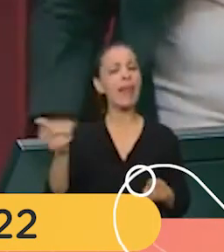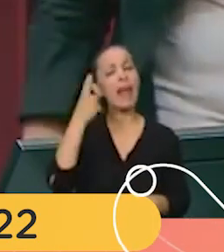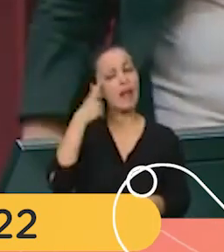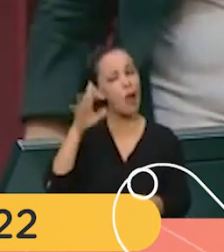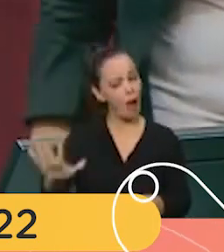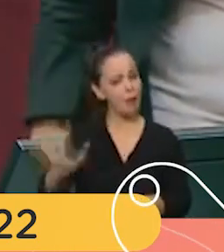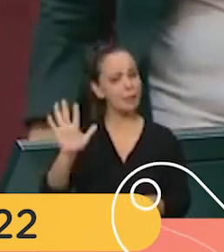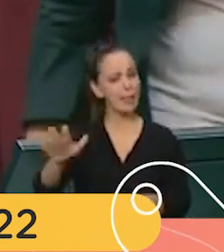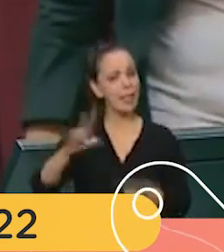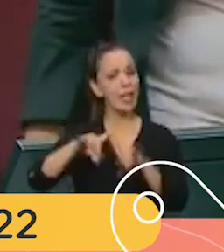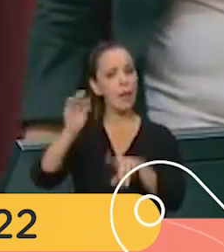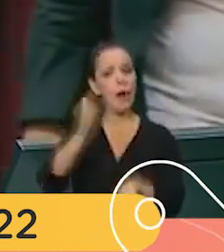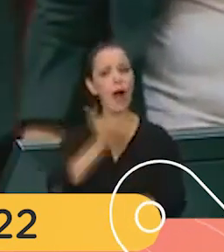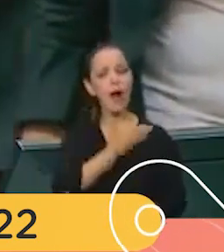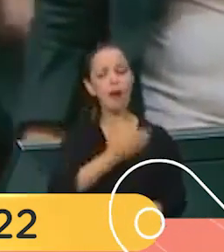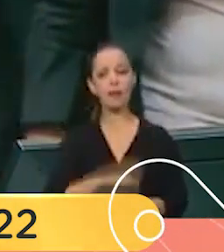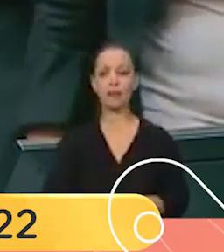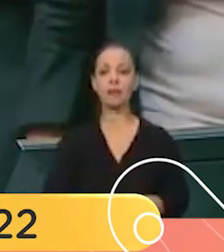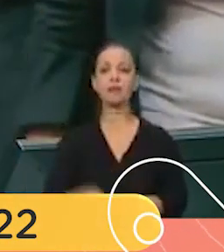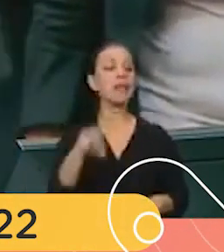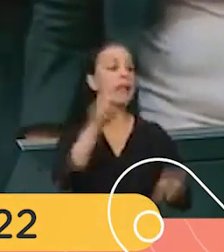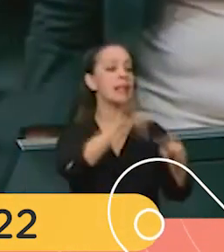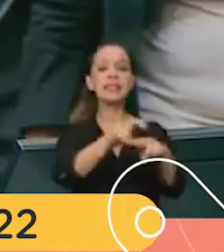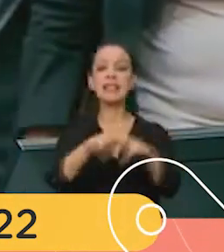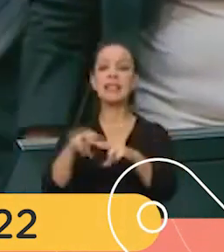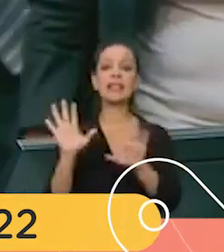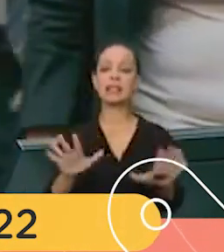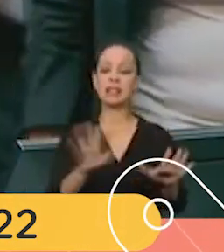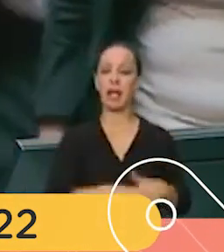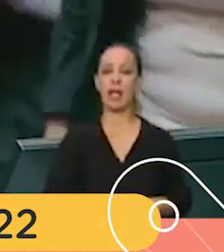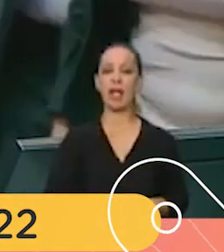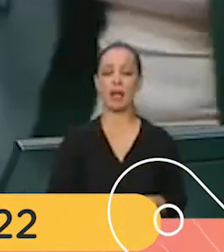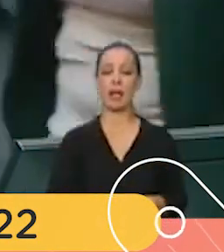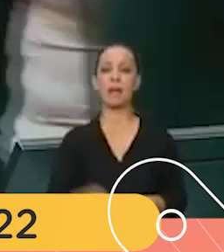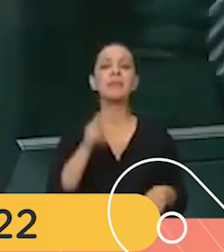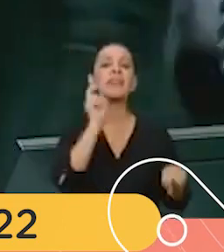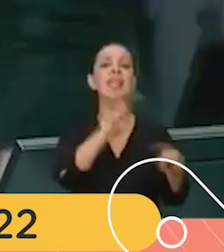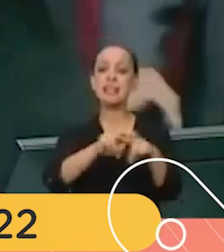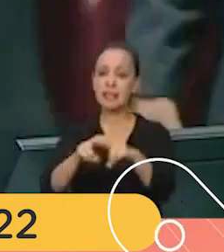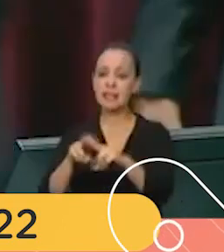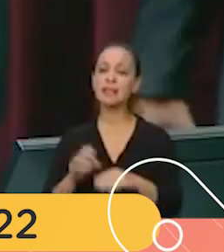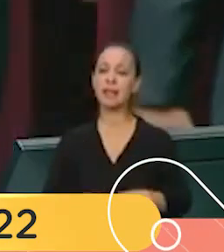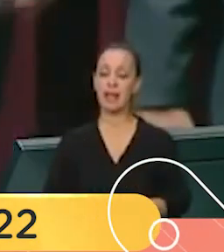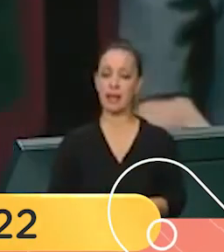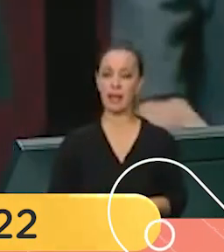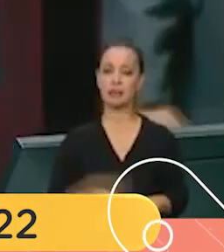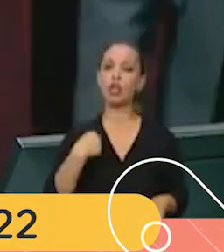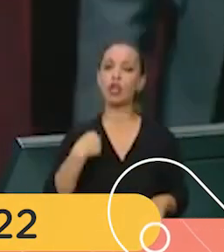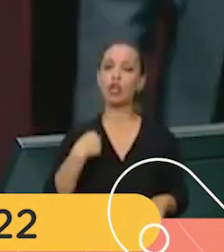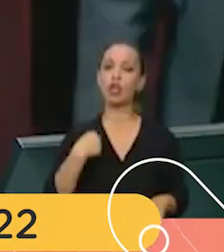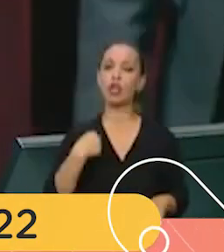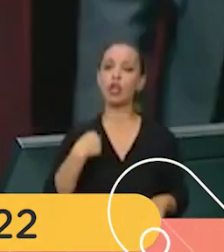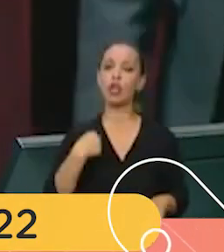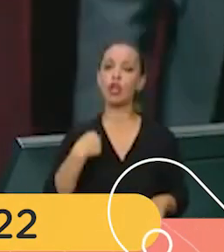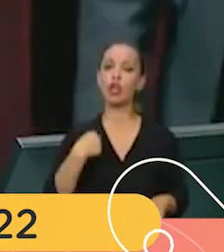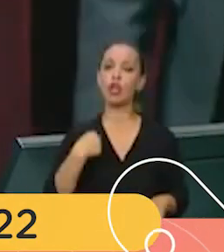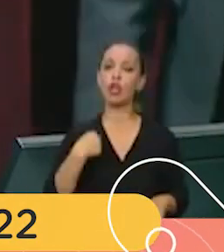subestime, Wolf. Siéntense, diputadas, por favor, que quiero continuar con la sesión.